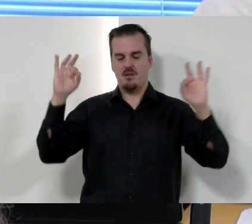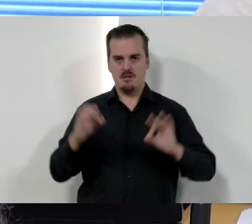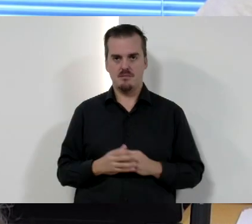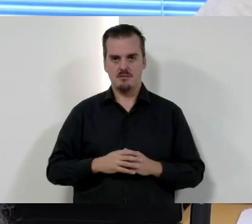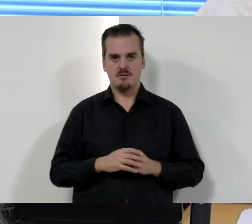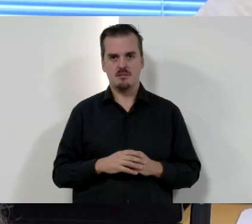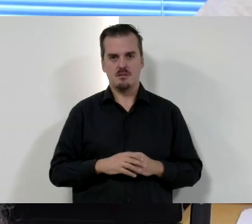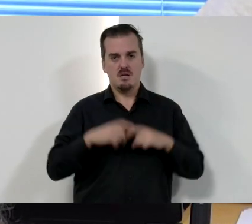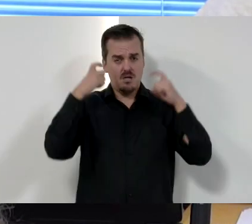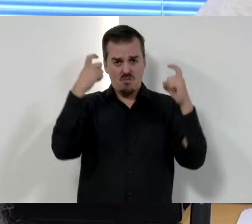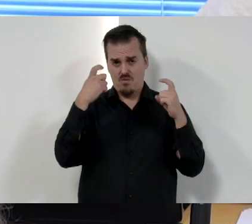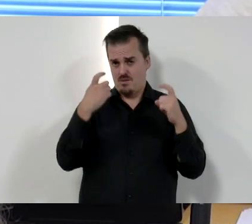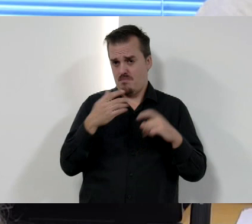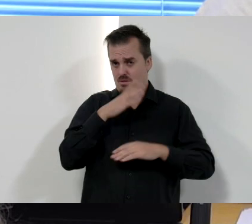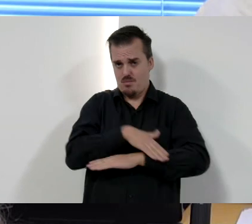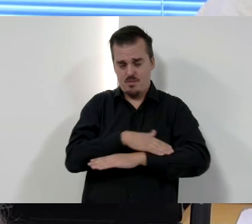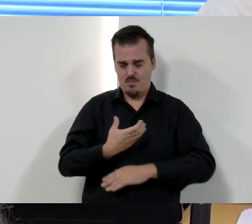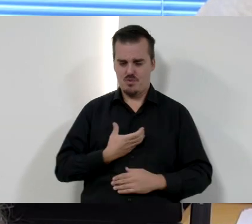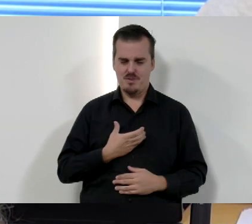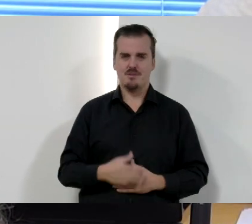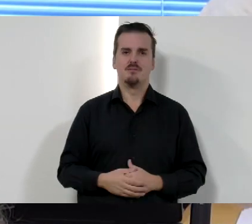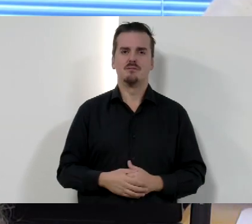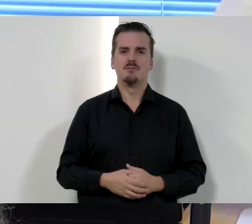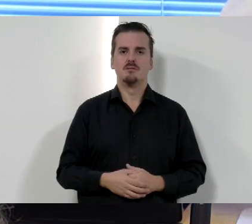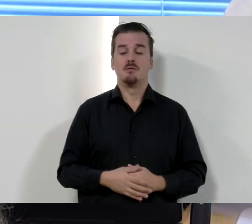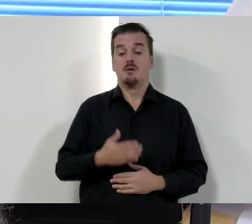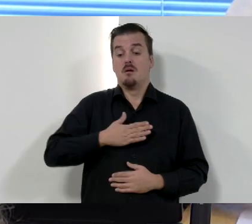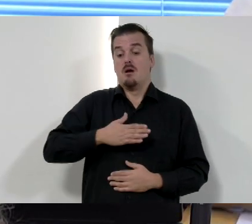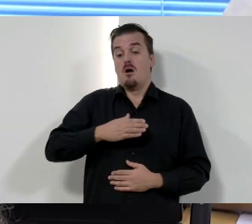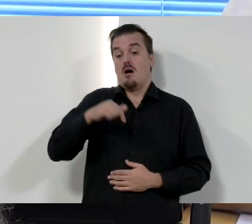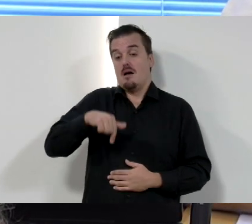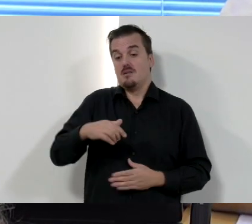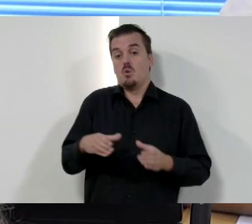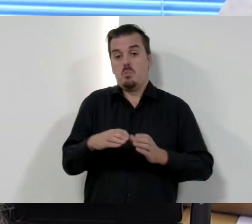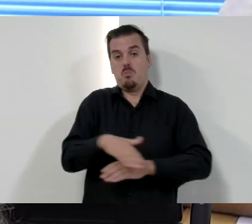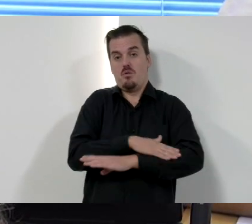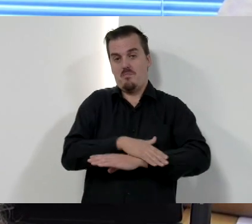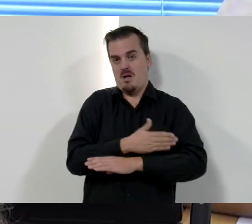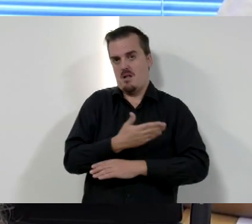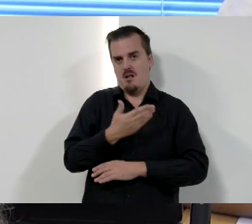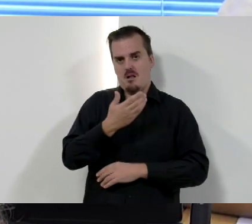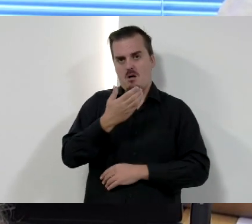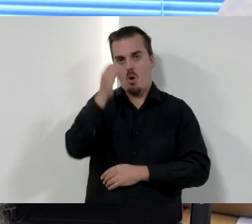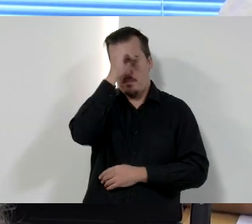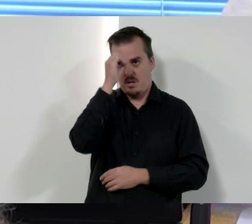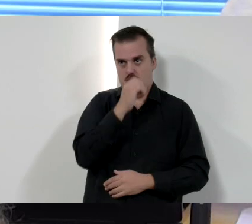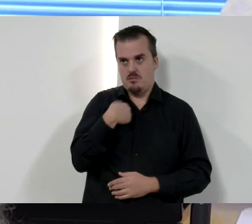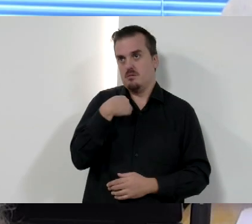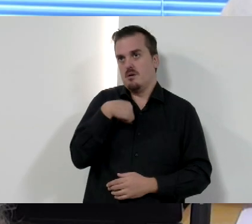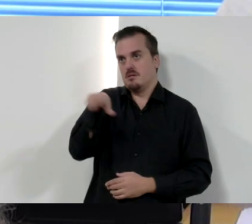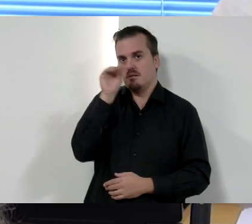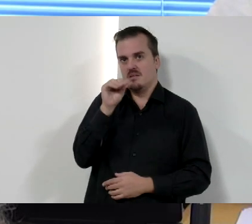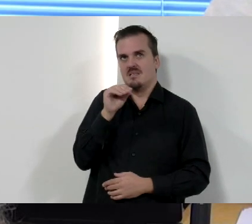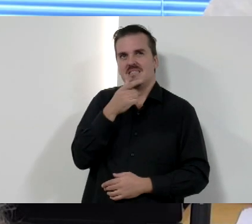un esfuerzo como gobierno municipal. Entonces, esa es la opinión de este grupo municipal, que entendemos que es mucho más sencillo de lo que ustedes cuentan.